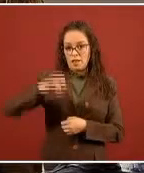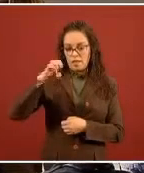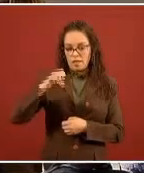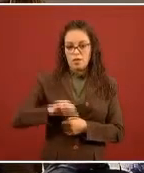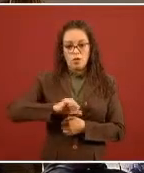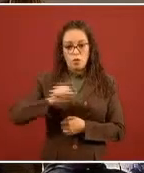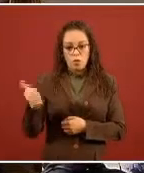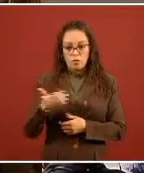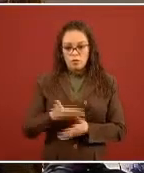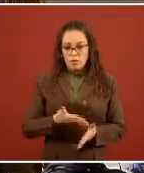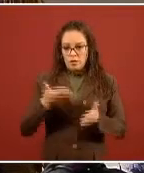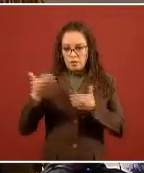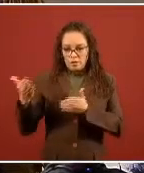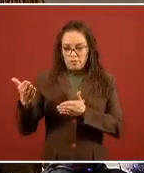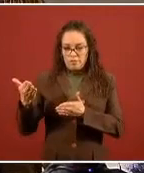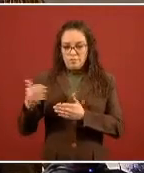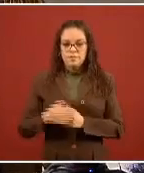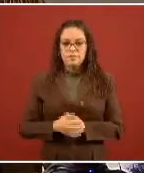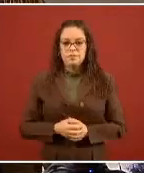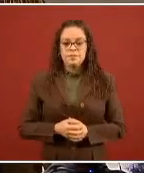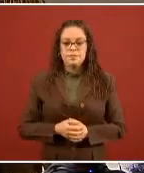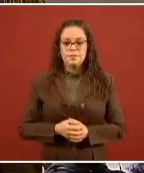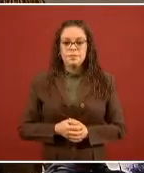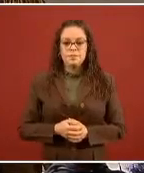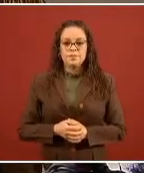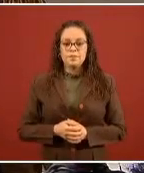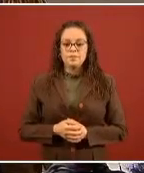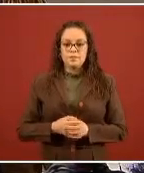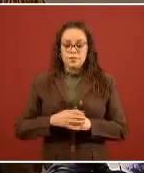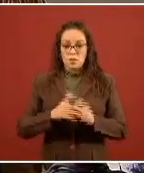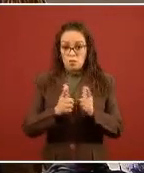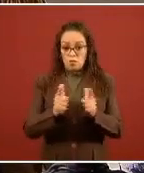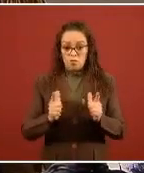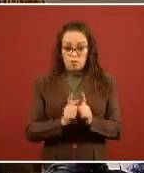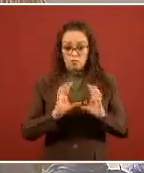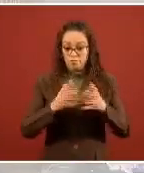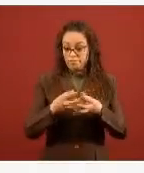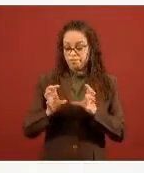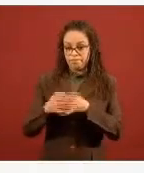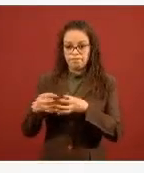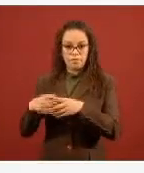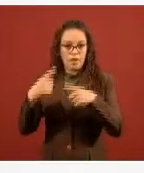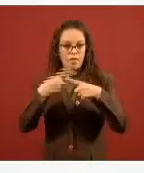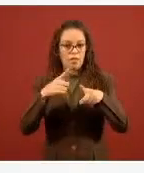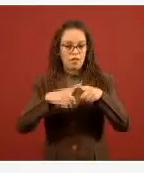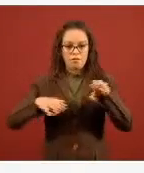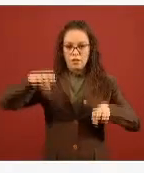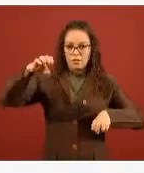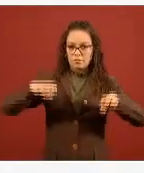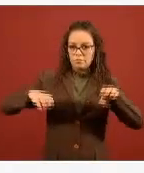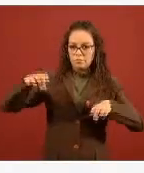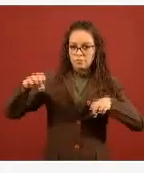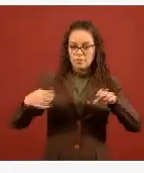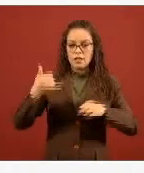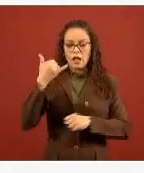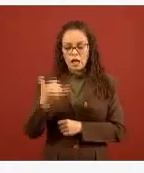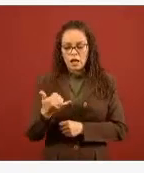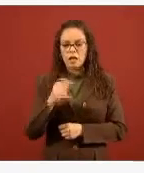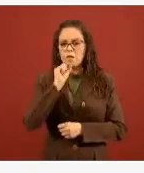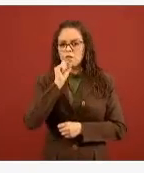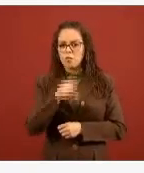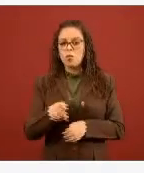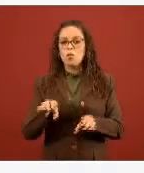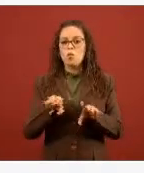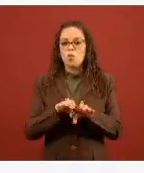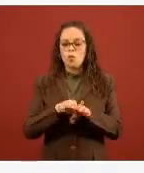siguiente, por favor. Pero ya con todos los grupos de edad y en su momento también por